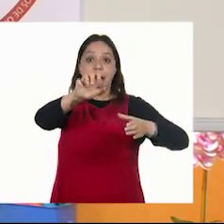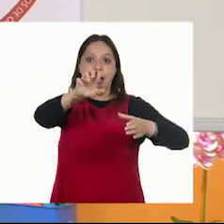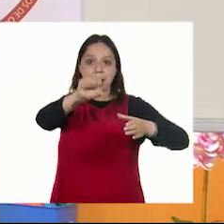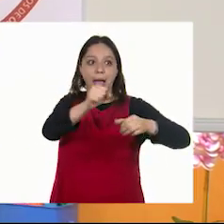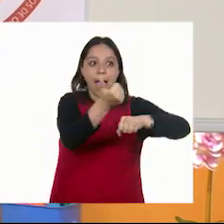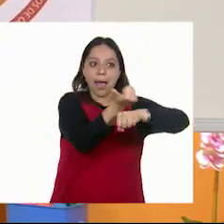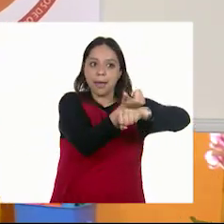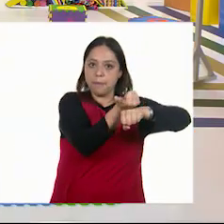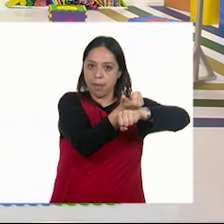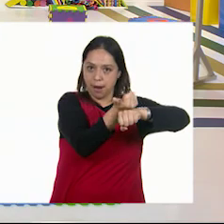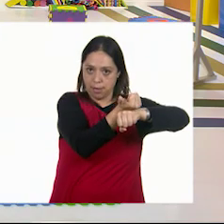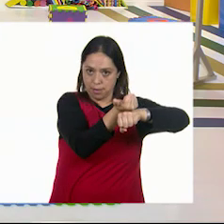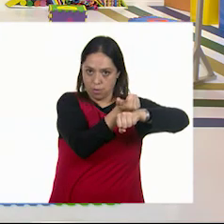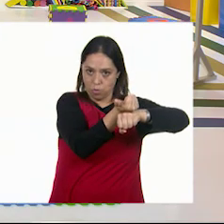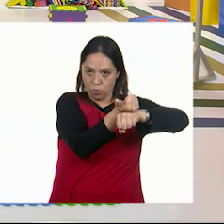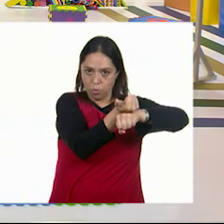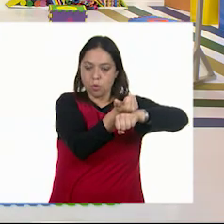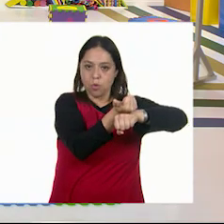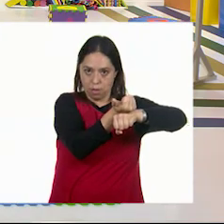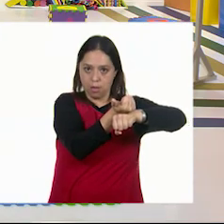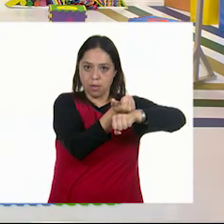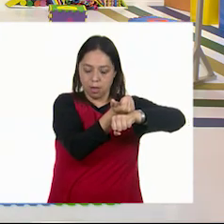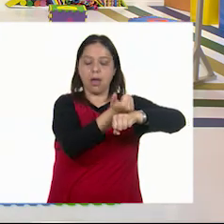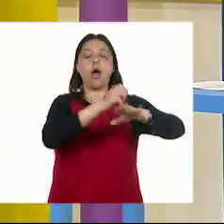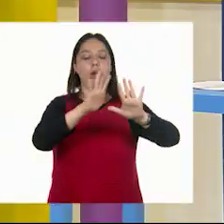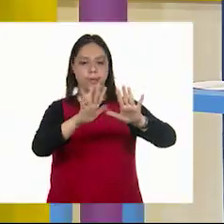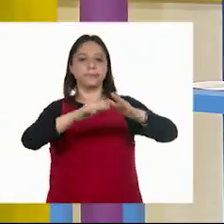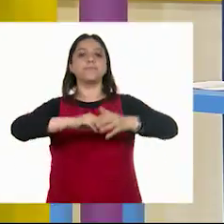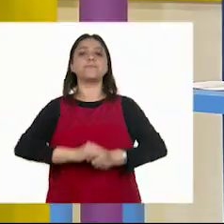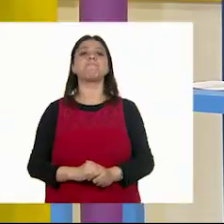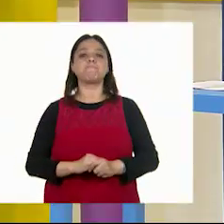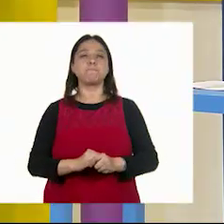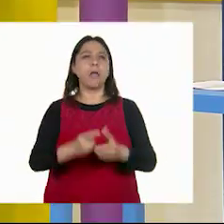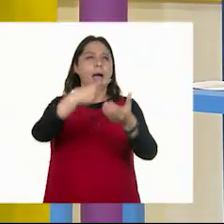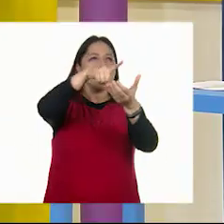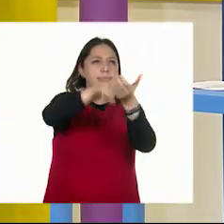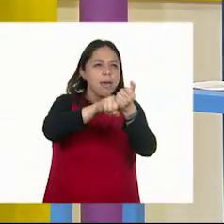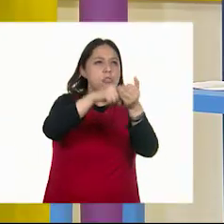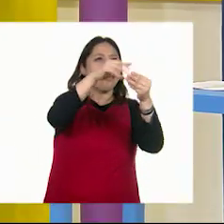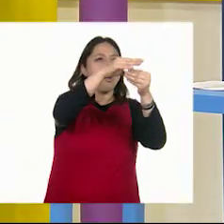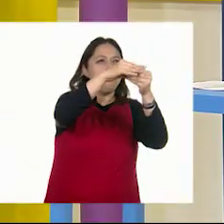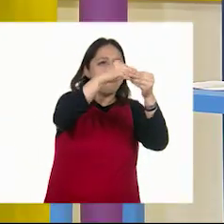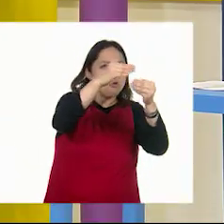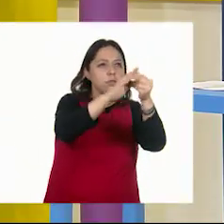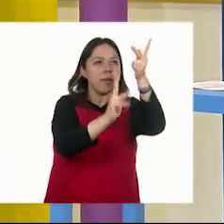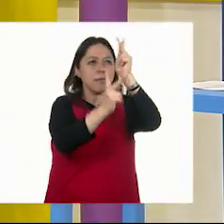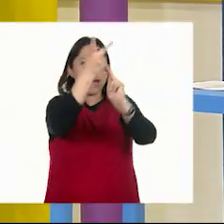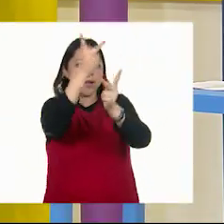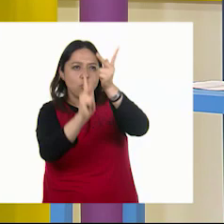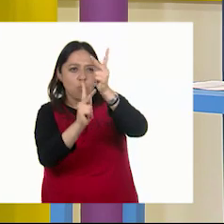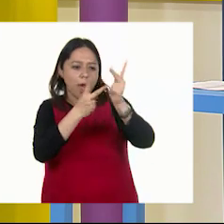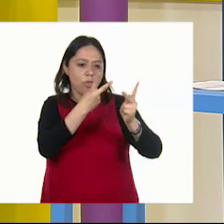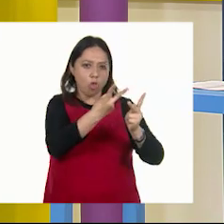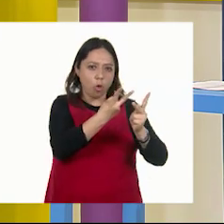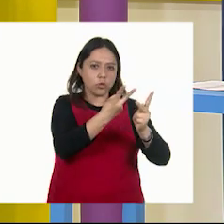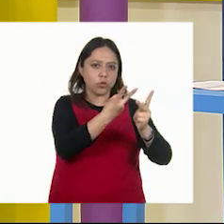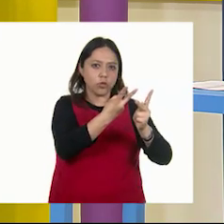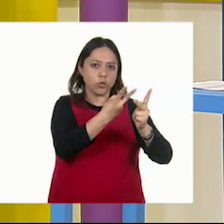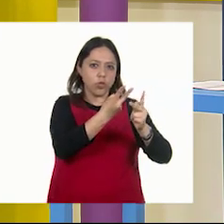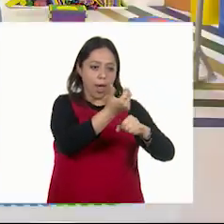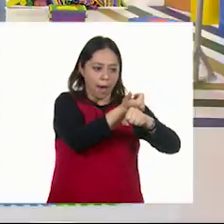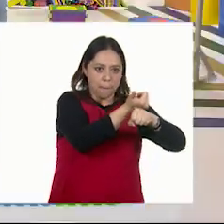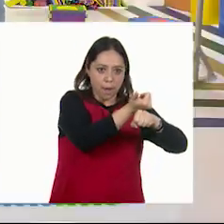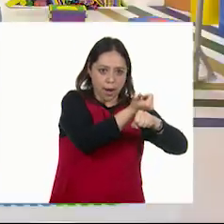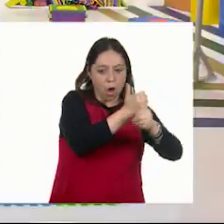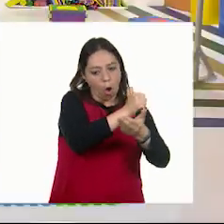Muy bien. Vamos dos alimentos de frutas y verduras, dos de cereal y una leguminosa. Y es el turno